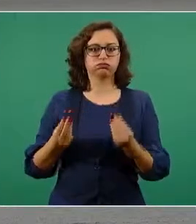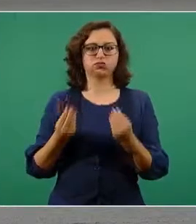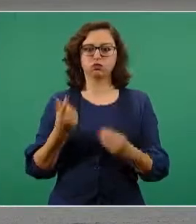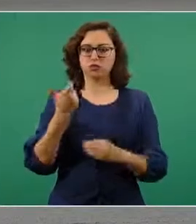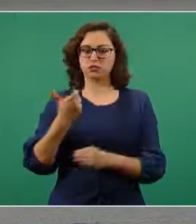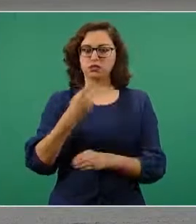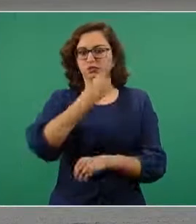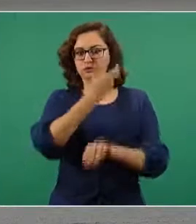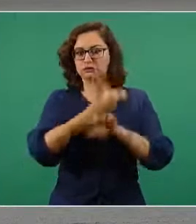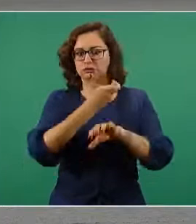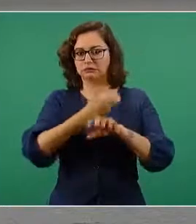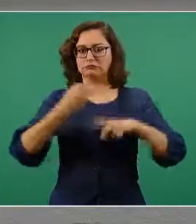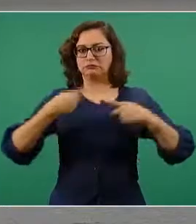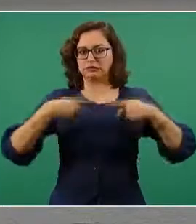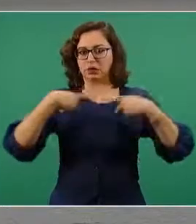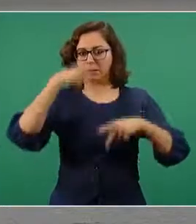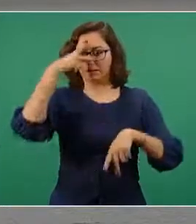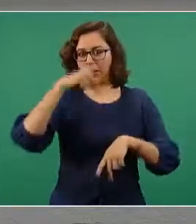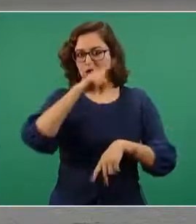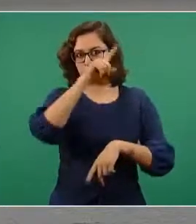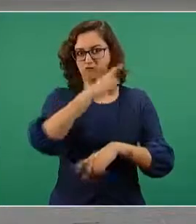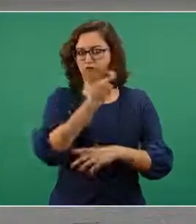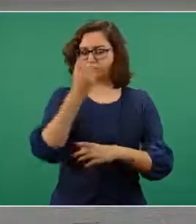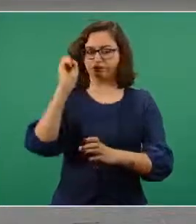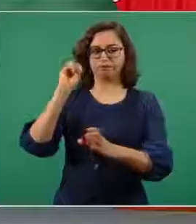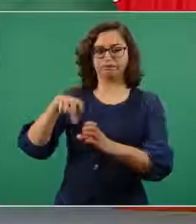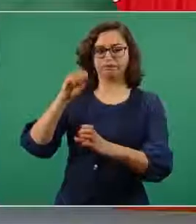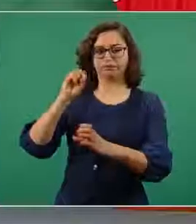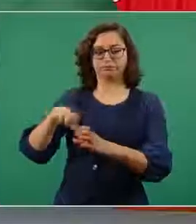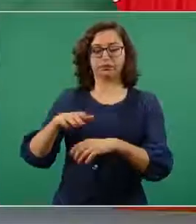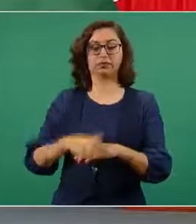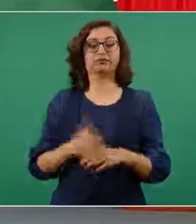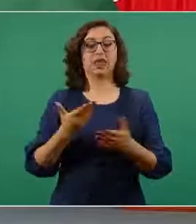¿Qué está pasando? Estos dos meses ya está